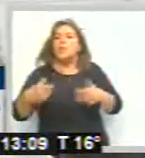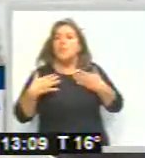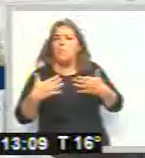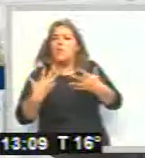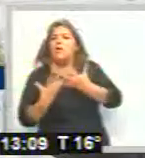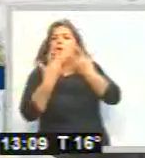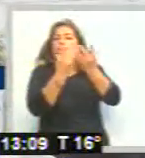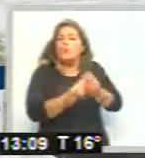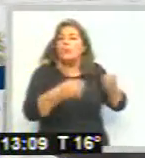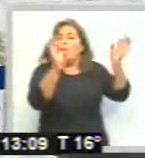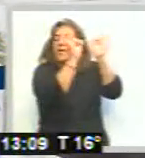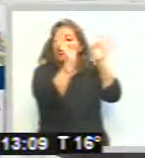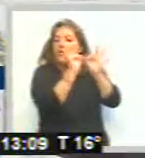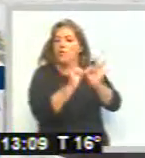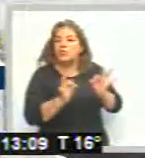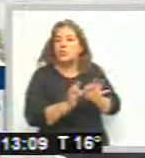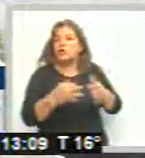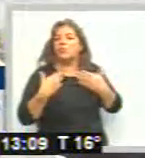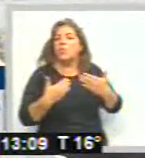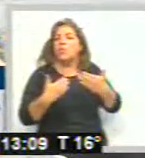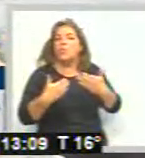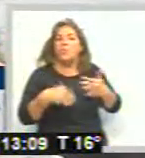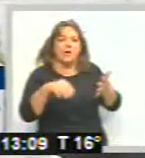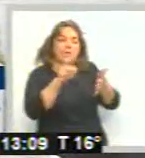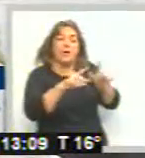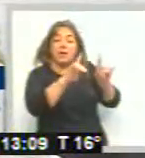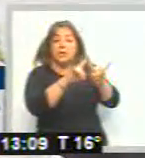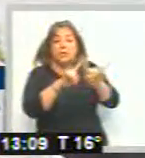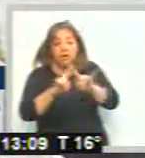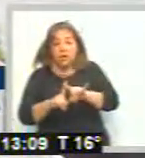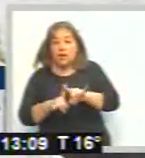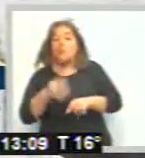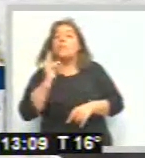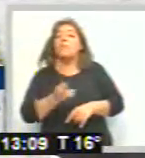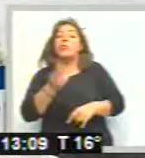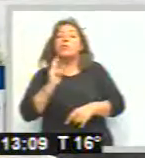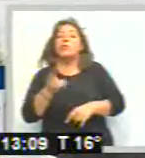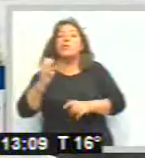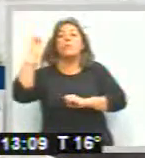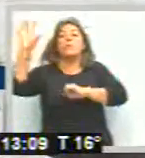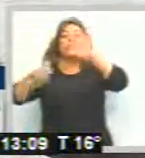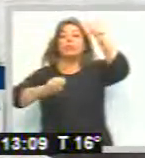este proyecto puede entrar buscando en internet prohibición de la pirotecnia Salta.